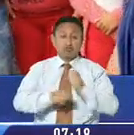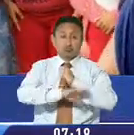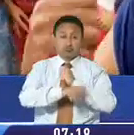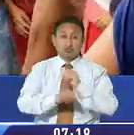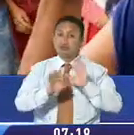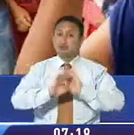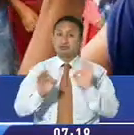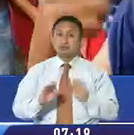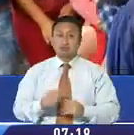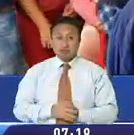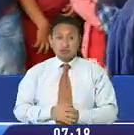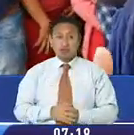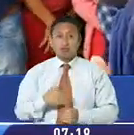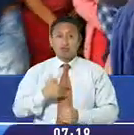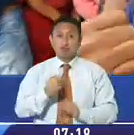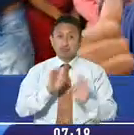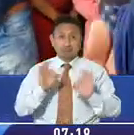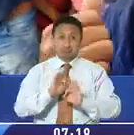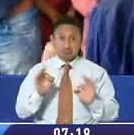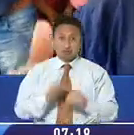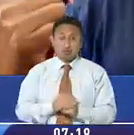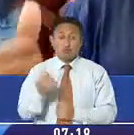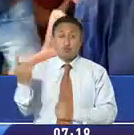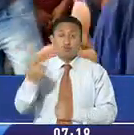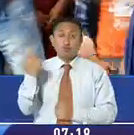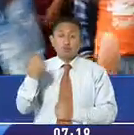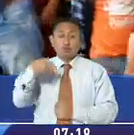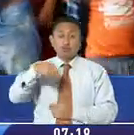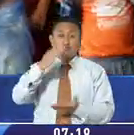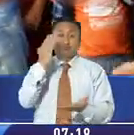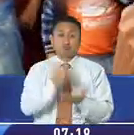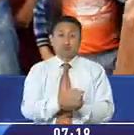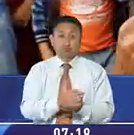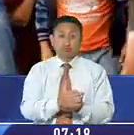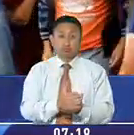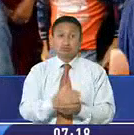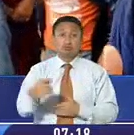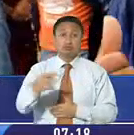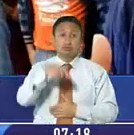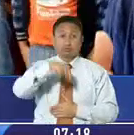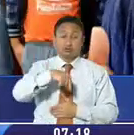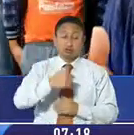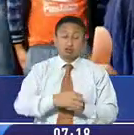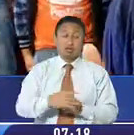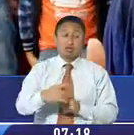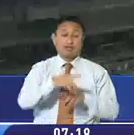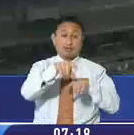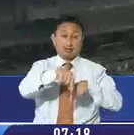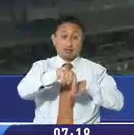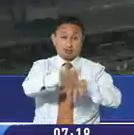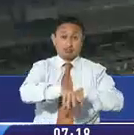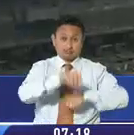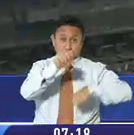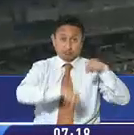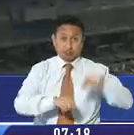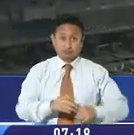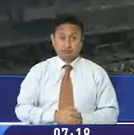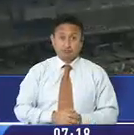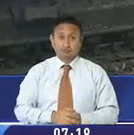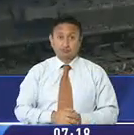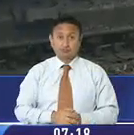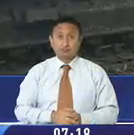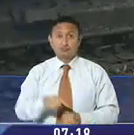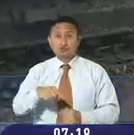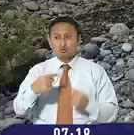he agredido a nadie. Simplemente hemos paralizado la destrucción que ellos están haciendo. Viven en zozobra